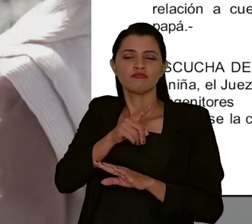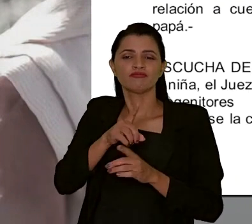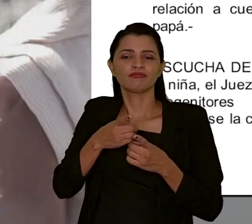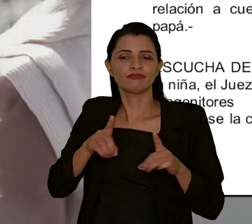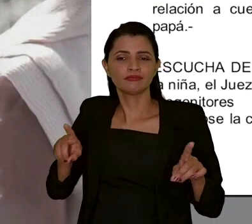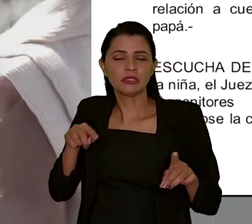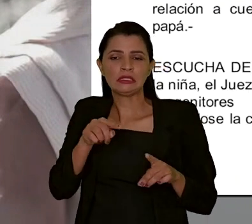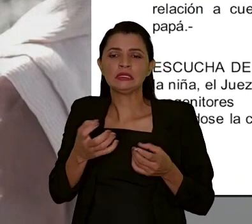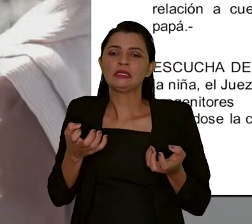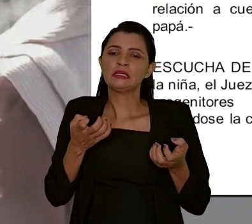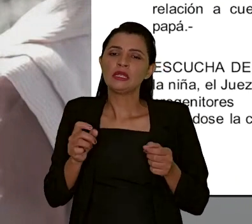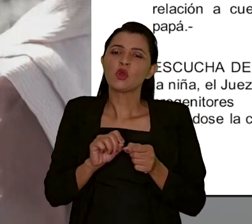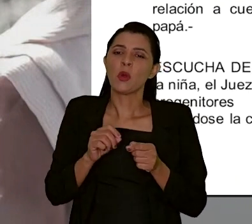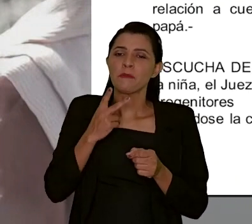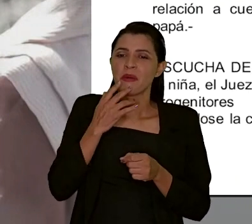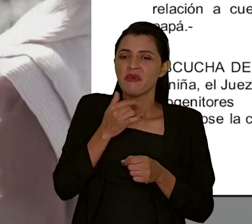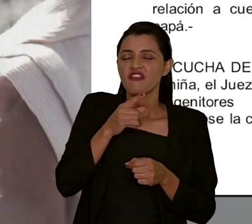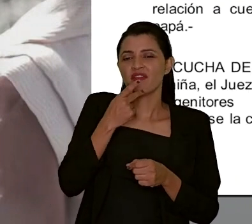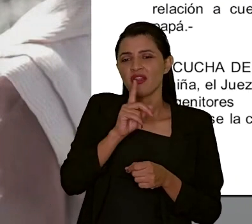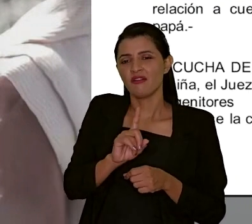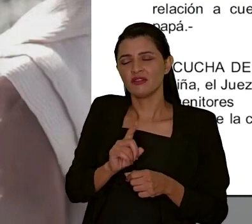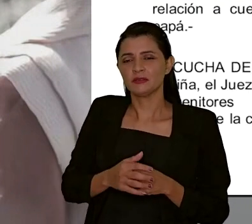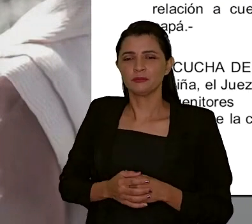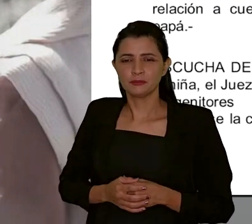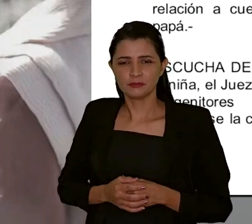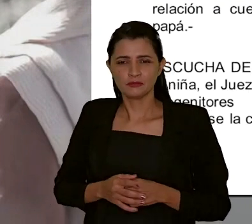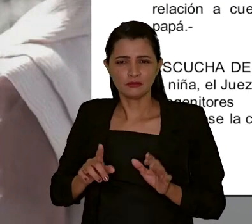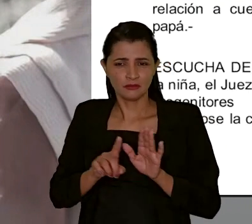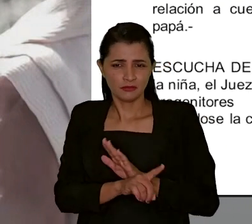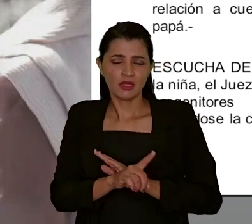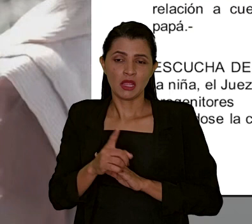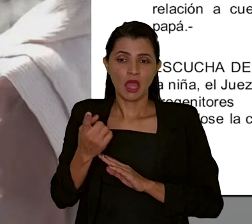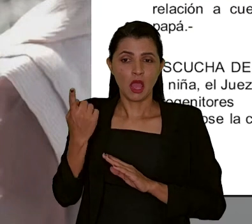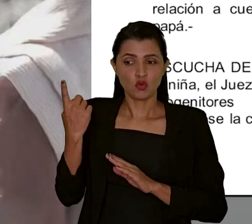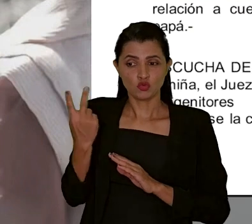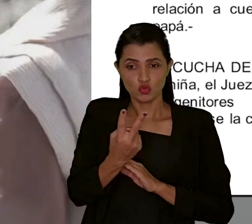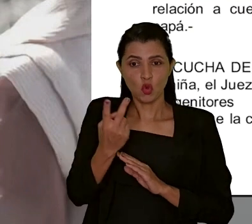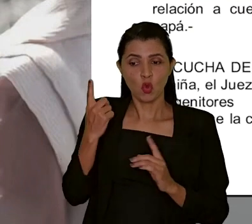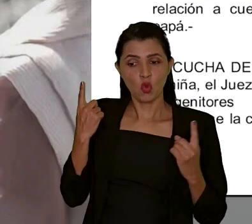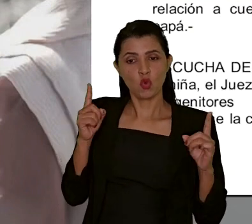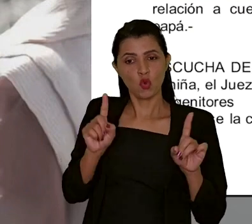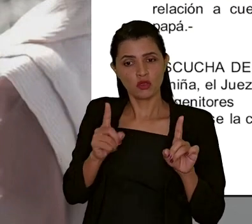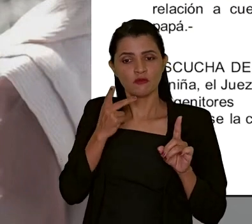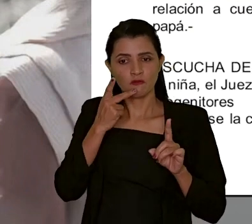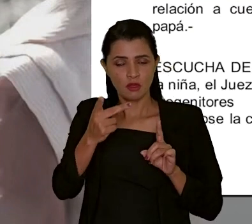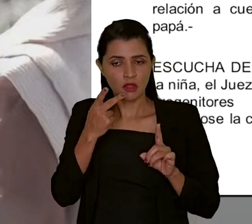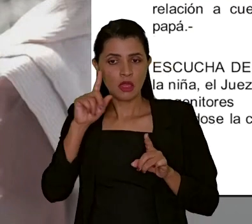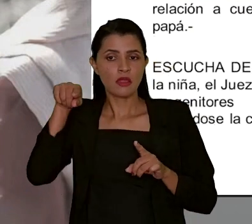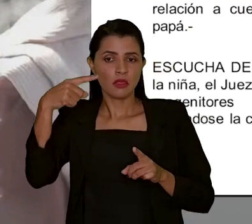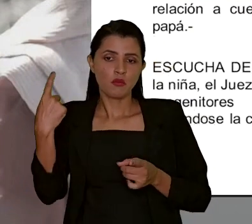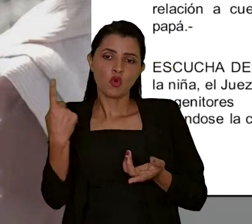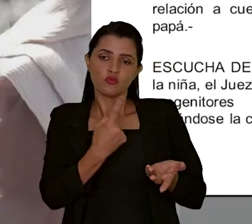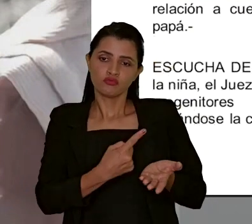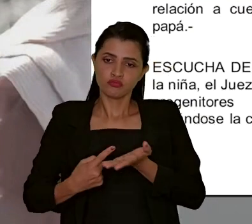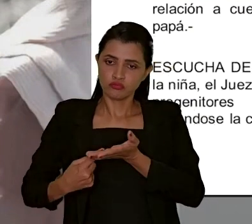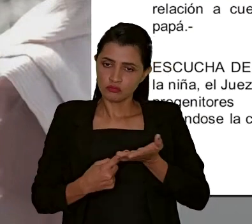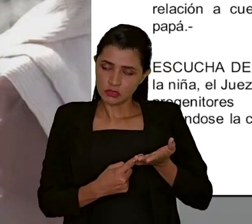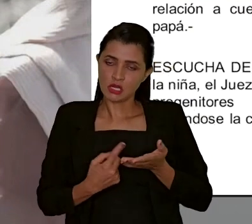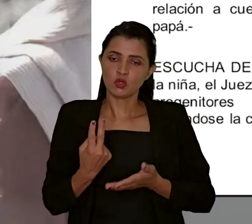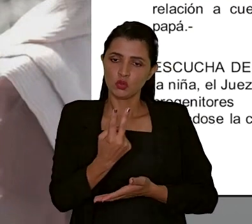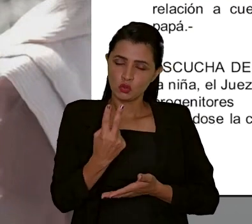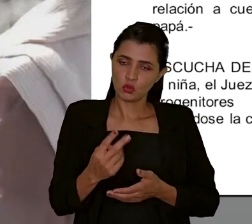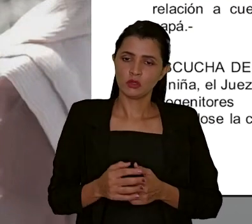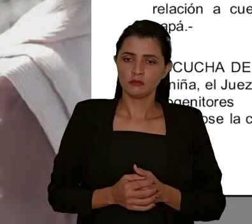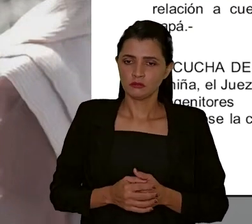cuestiones que tienen que ver con el papá. De la escucha de las partes, el juez trata de conciliar a las partes, no logra,